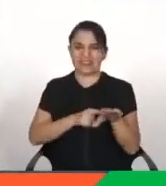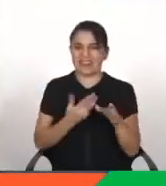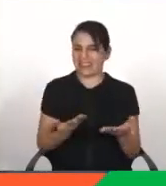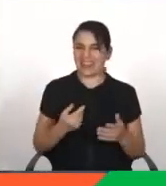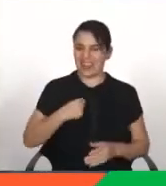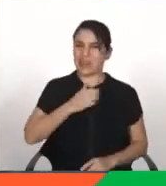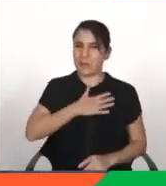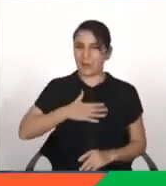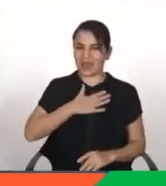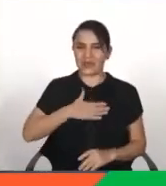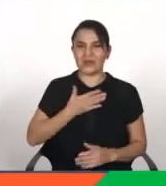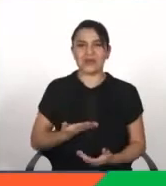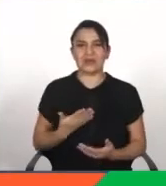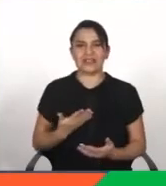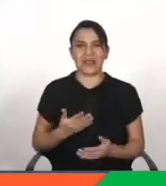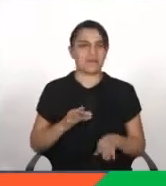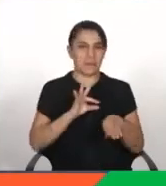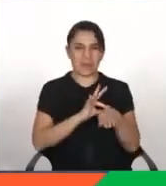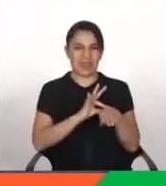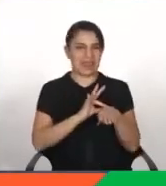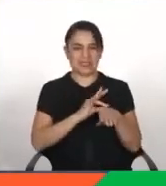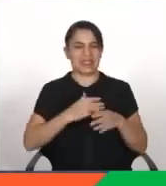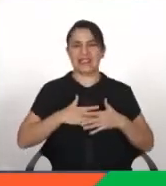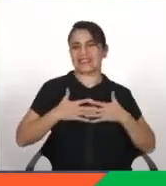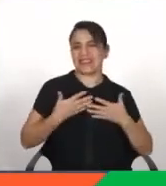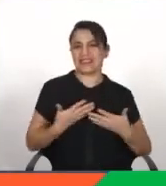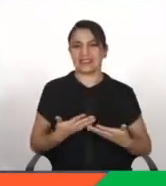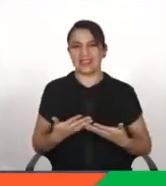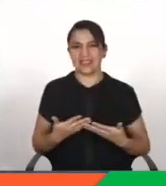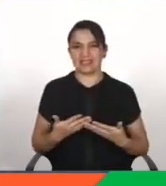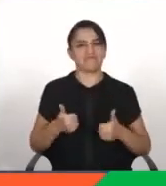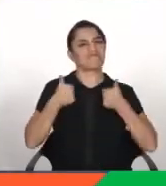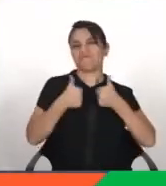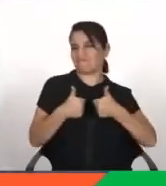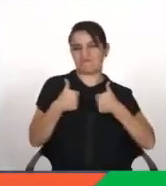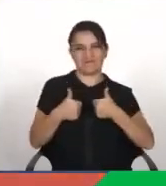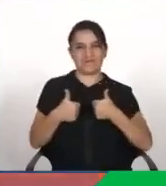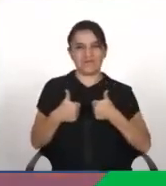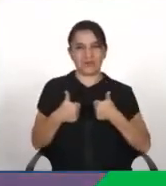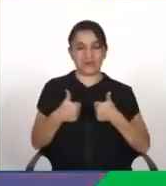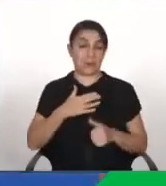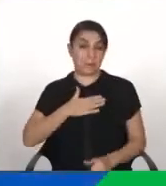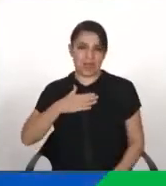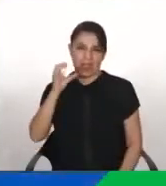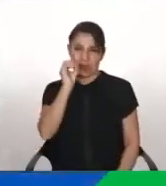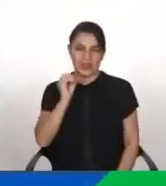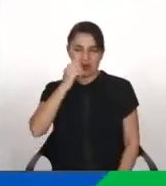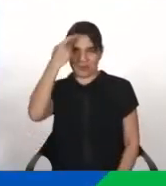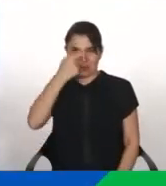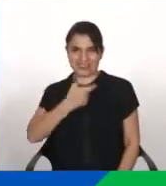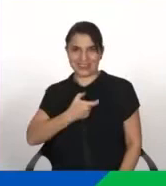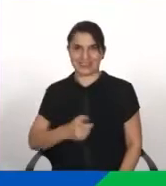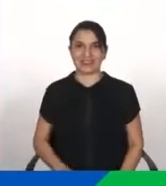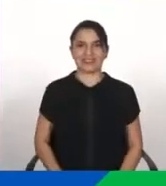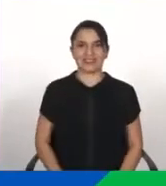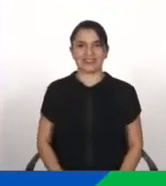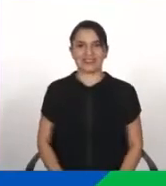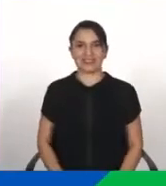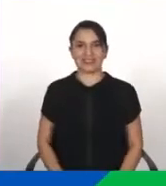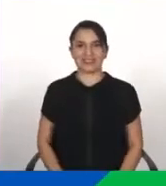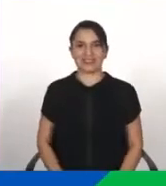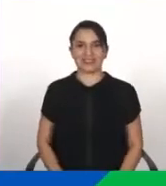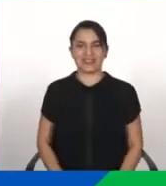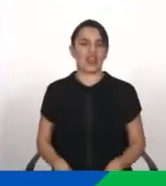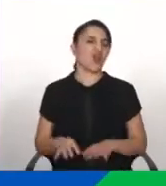¿sabes? Pero en caso de biomedicina, pues se siente genial, según mi punto de vista muy personal.